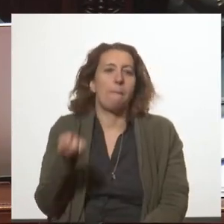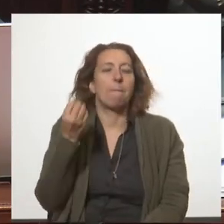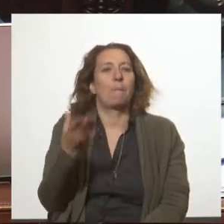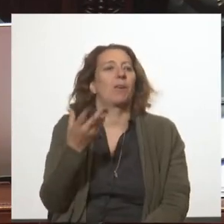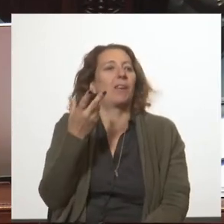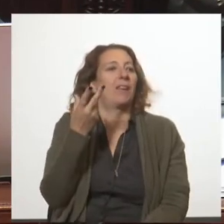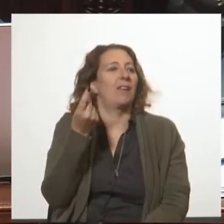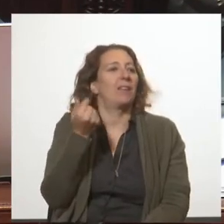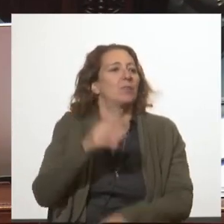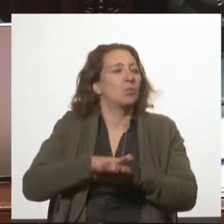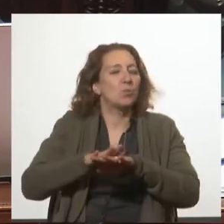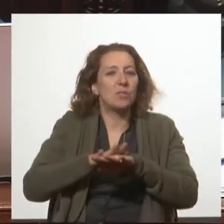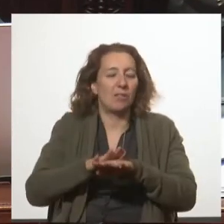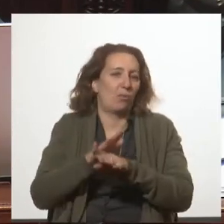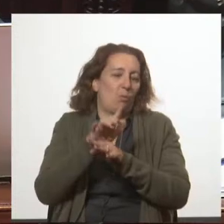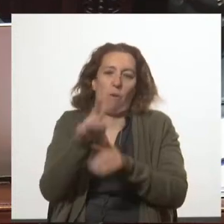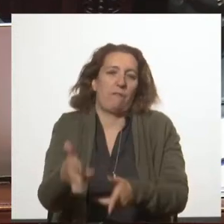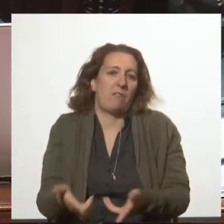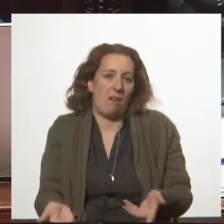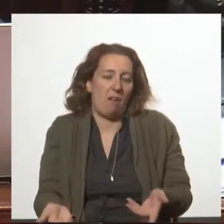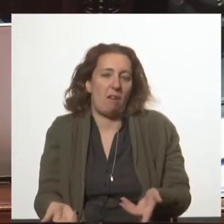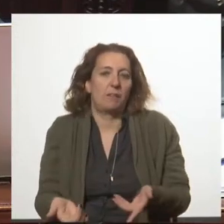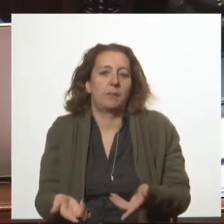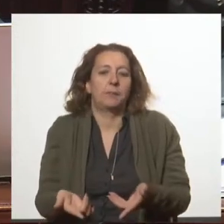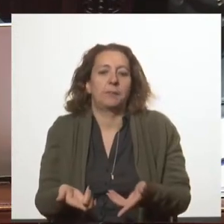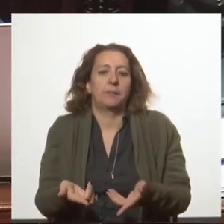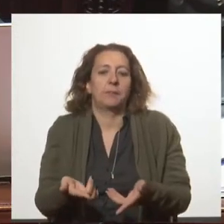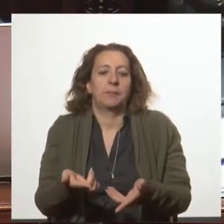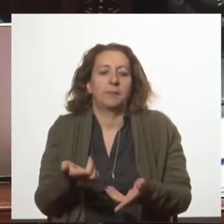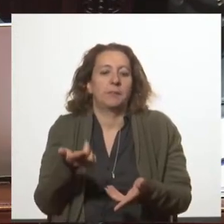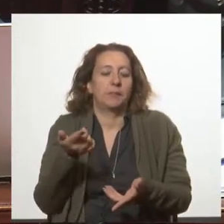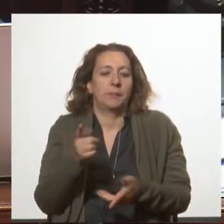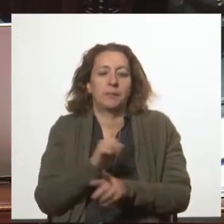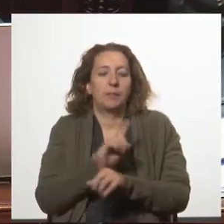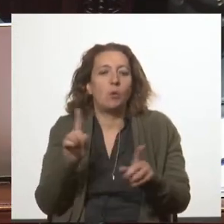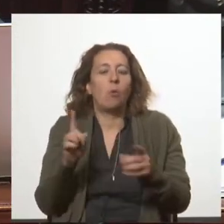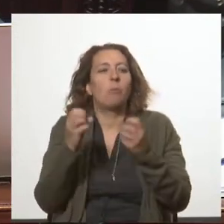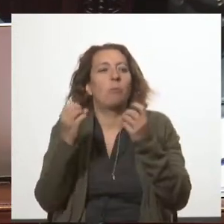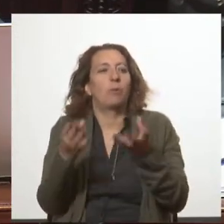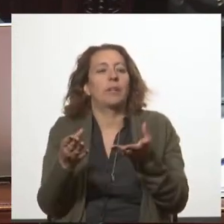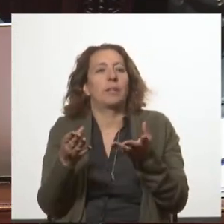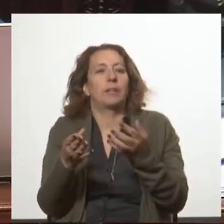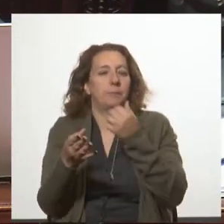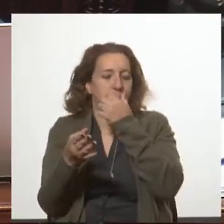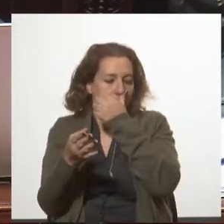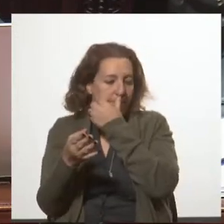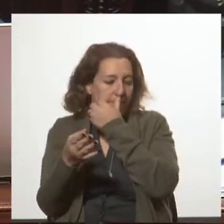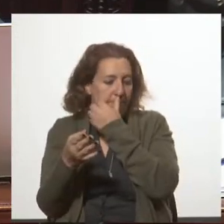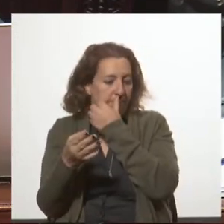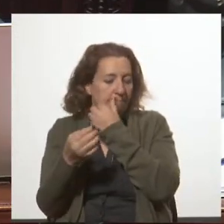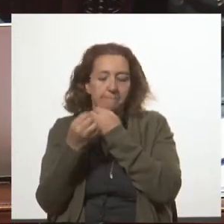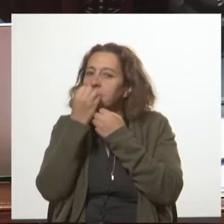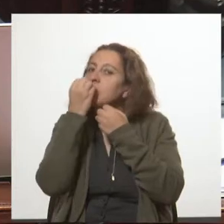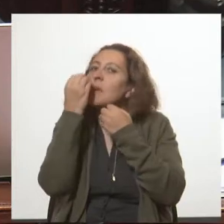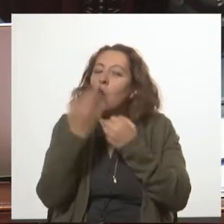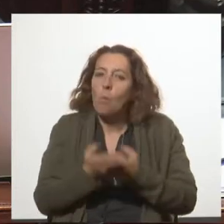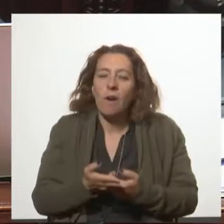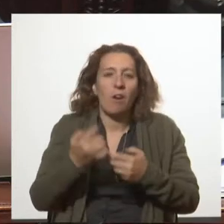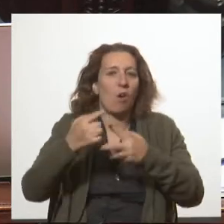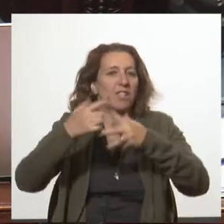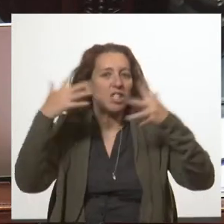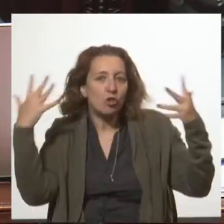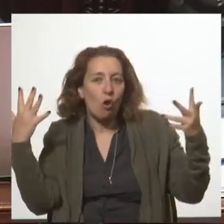tenía sustento esa esa premisa y no ocurrió porque además por más exitoso que pueda hacerlo que se